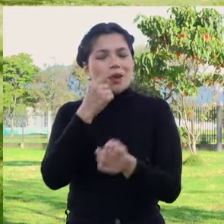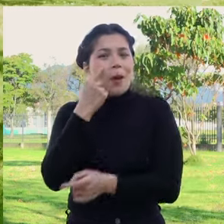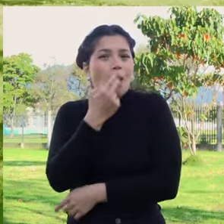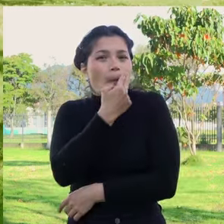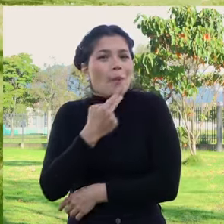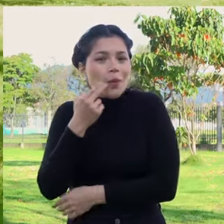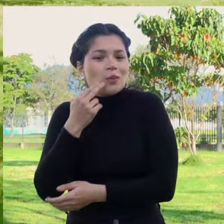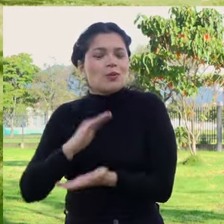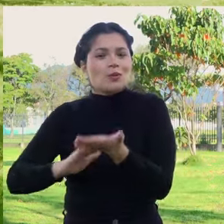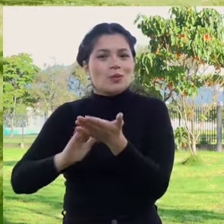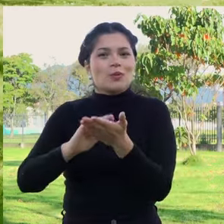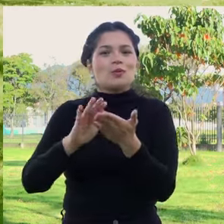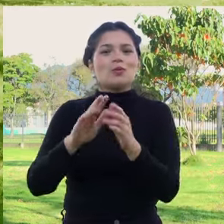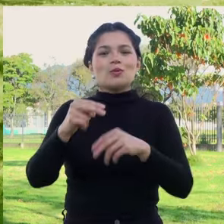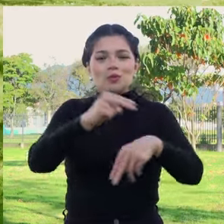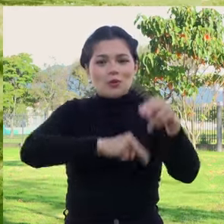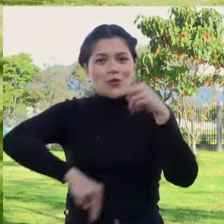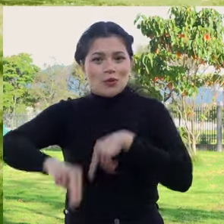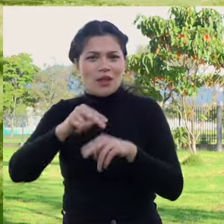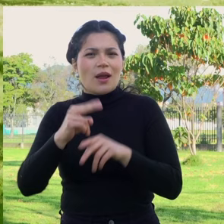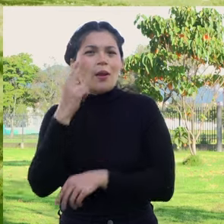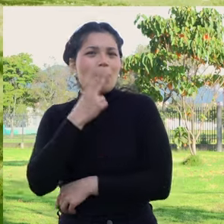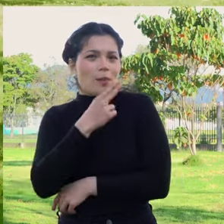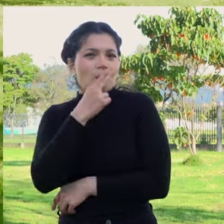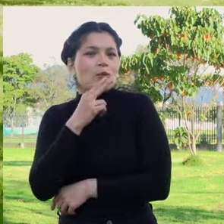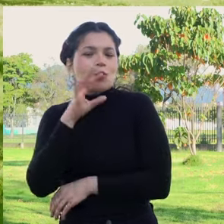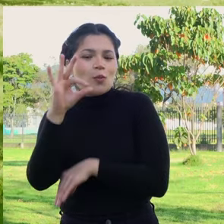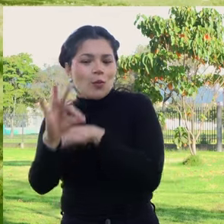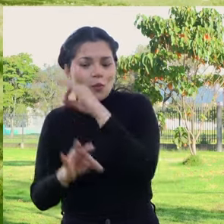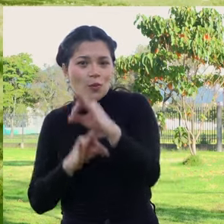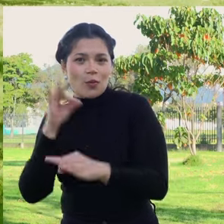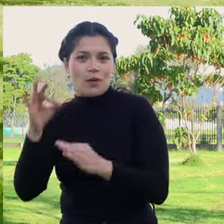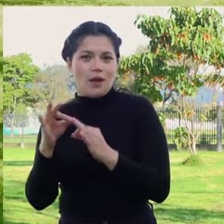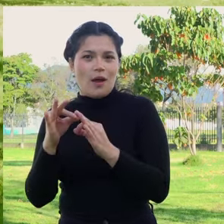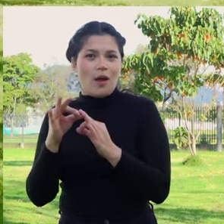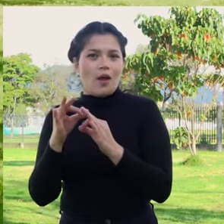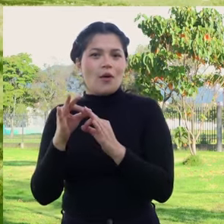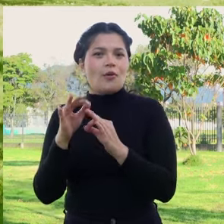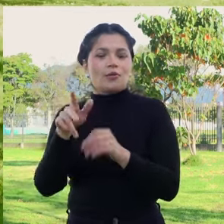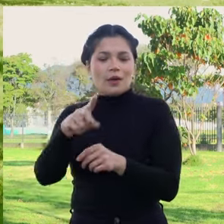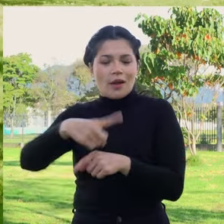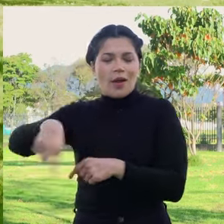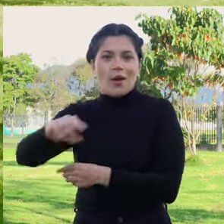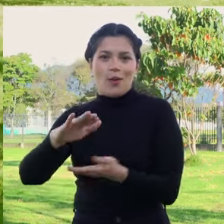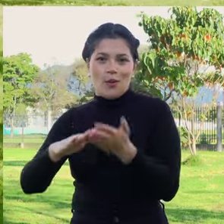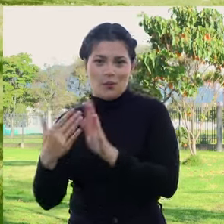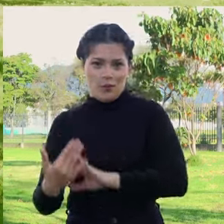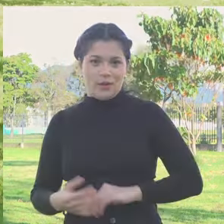problemas de la sociedad colombiana y comprometida con el cuidado colectivo, con el cuidado de la comunidad.